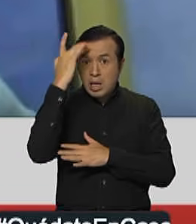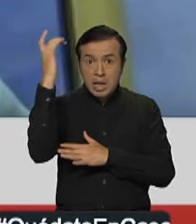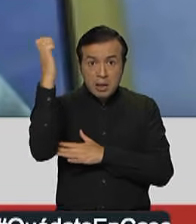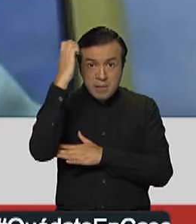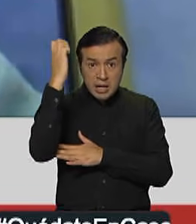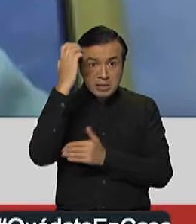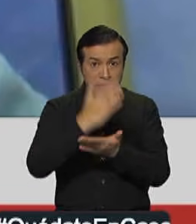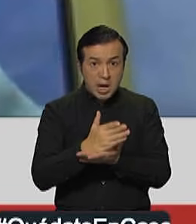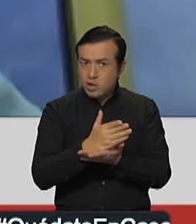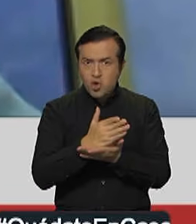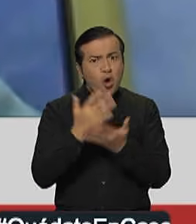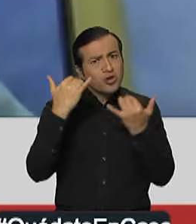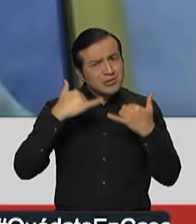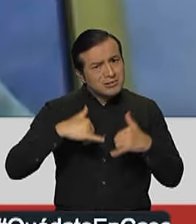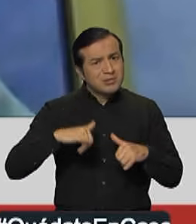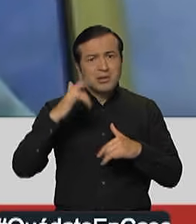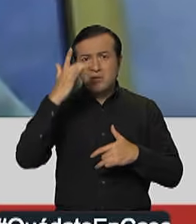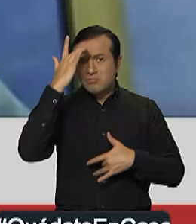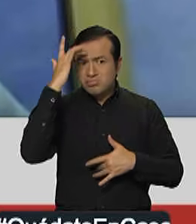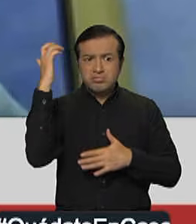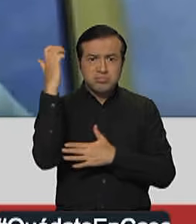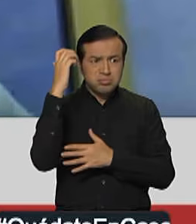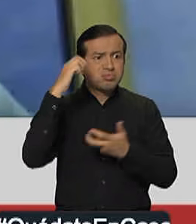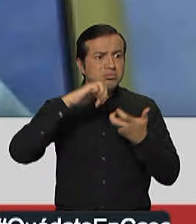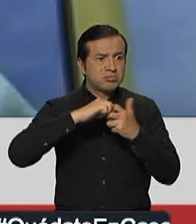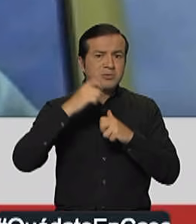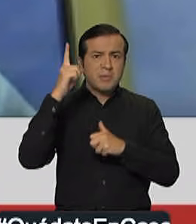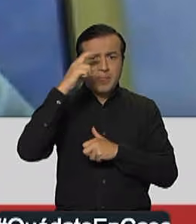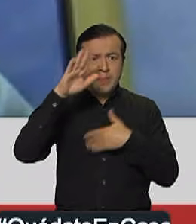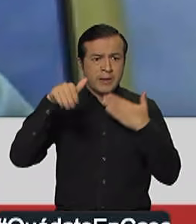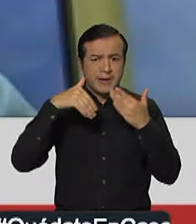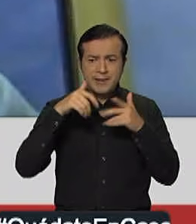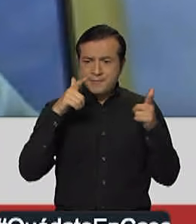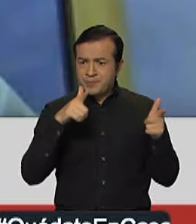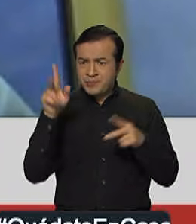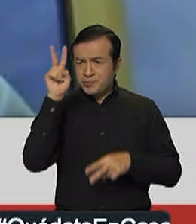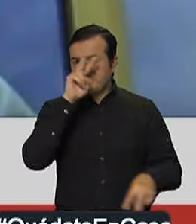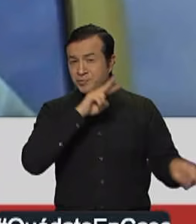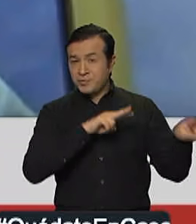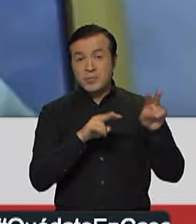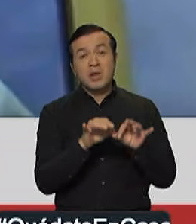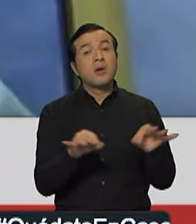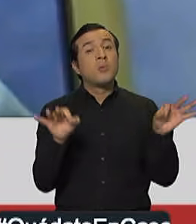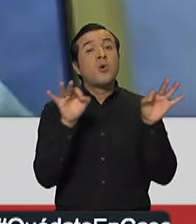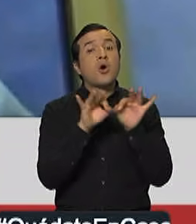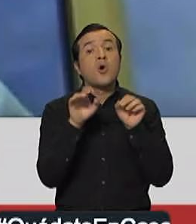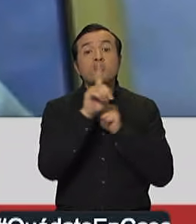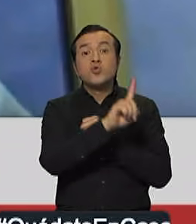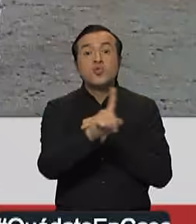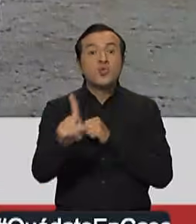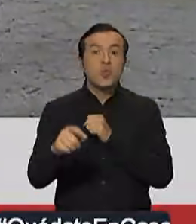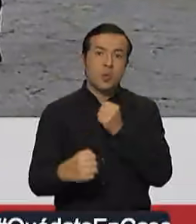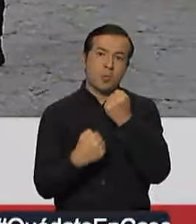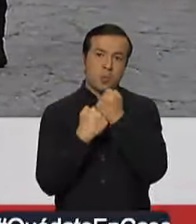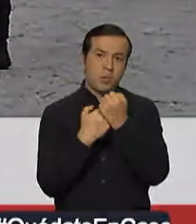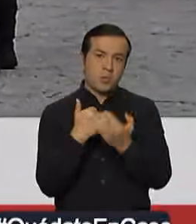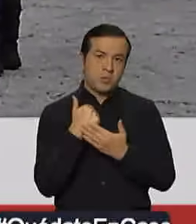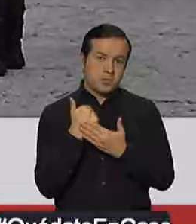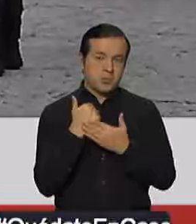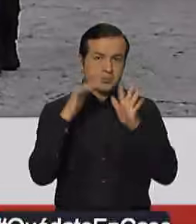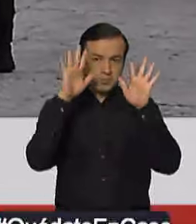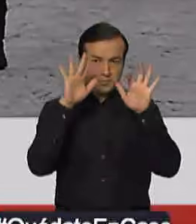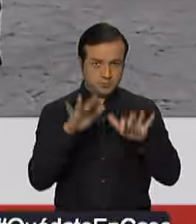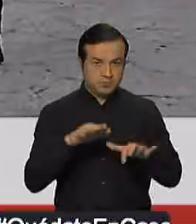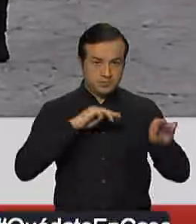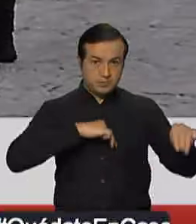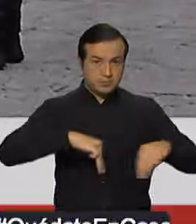sigue. Seguimos enfrentando todas las instituciones a este virus, pero es fundamental la colaboración ciudadana. Y desde la Secretaría